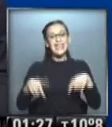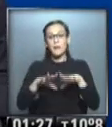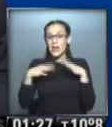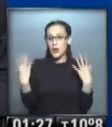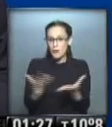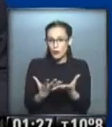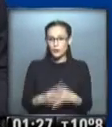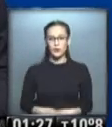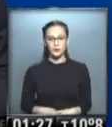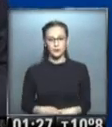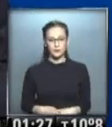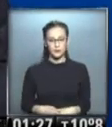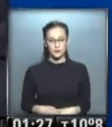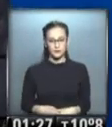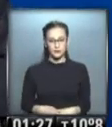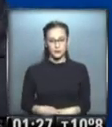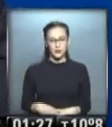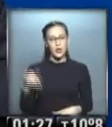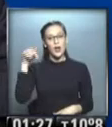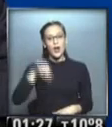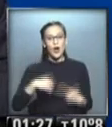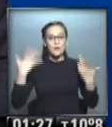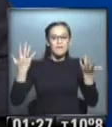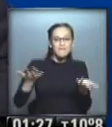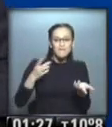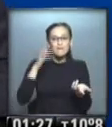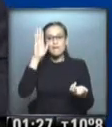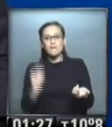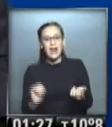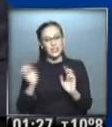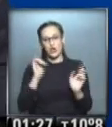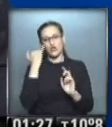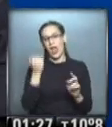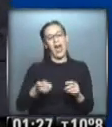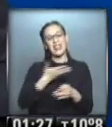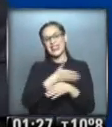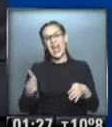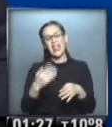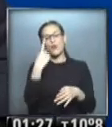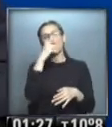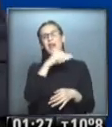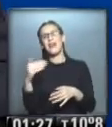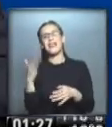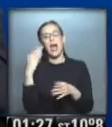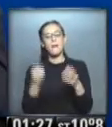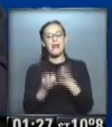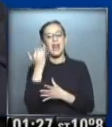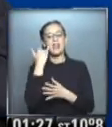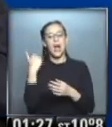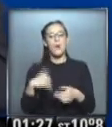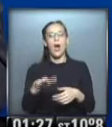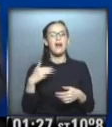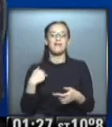el mundo. Hoy no sé si me animo a decir que hoy es martes, ya estamos tan tarde que ya se me empieza a temblar la